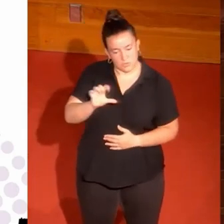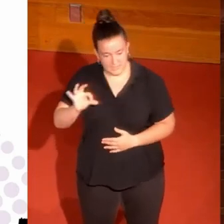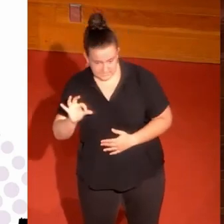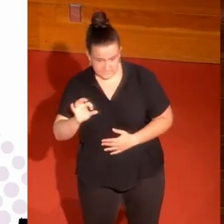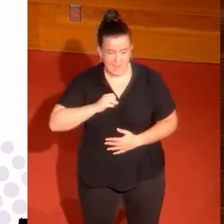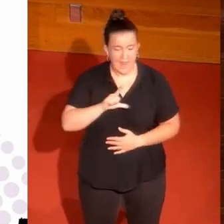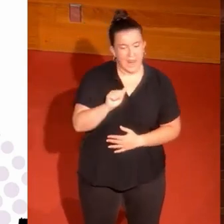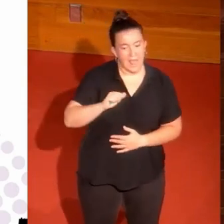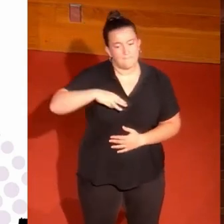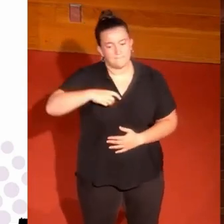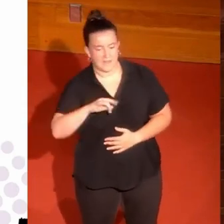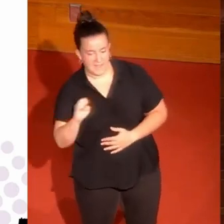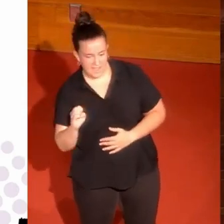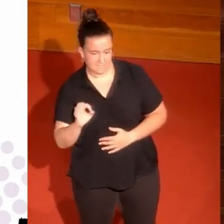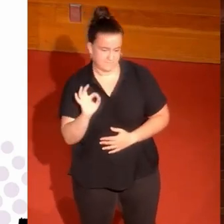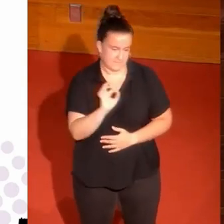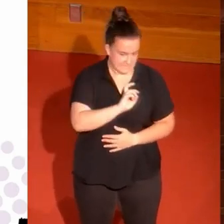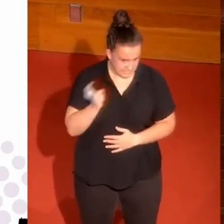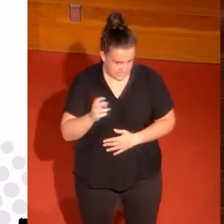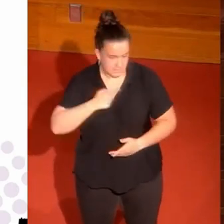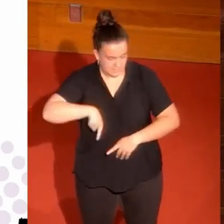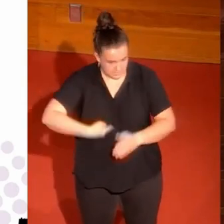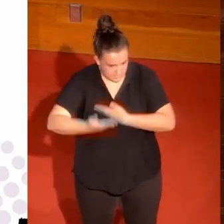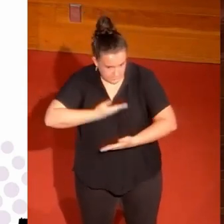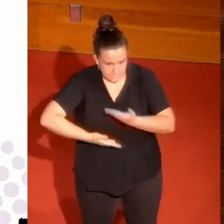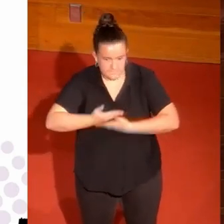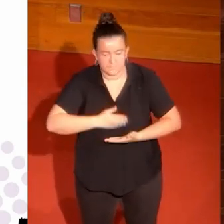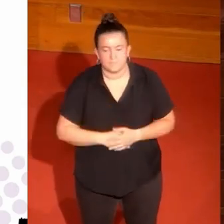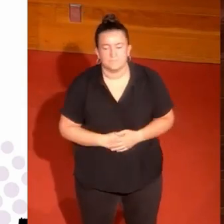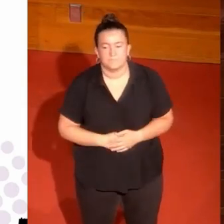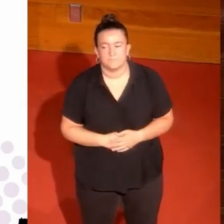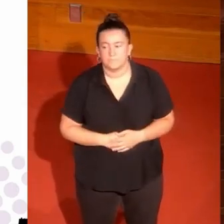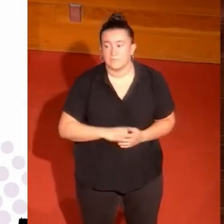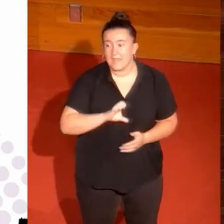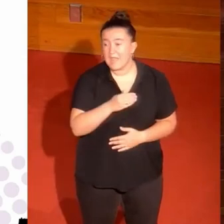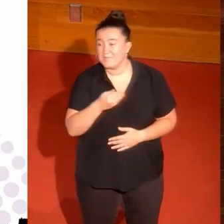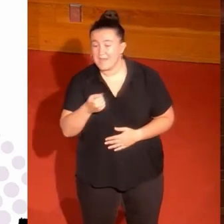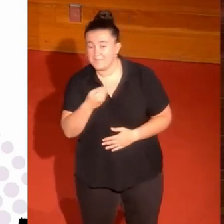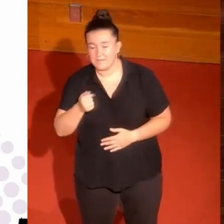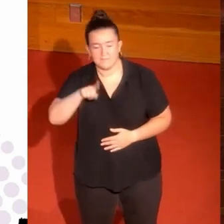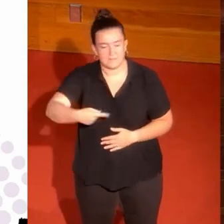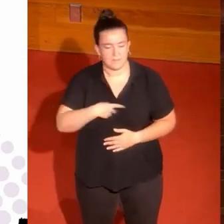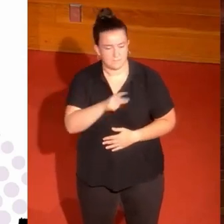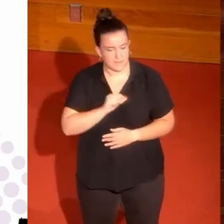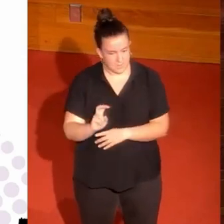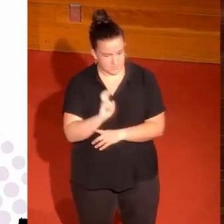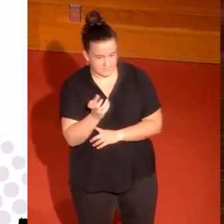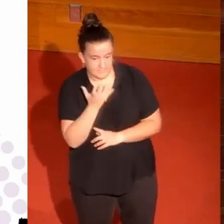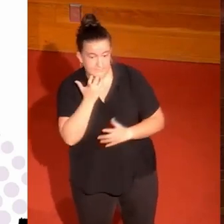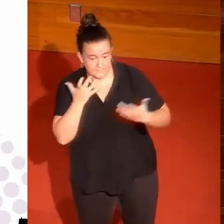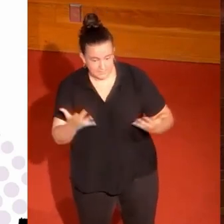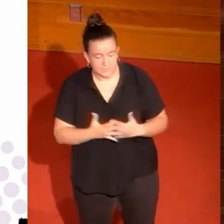de buo lanar esak zenitar jaso ditu besteak